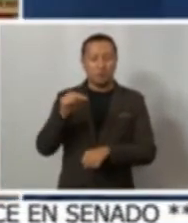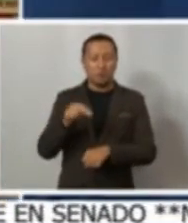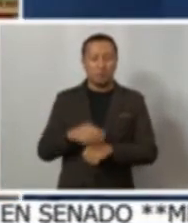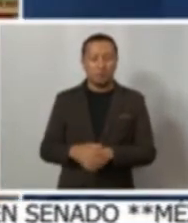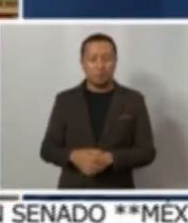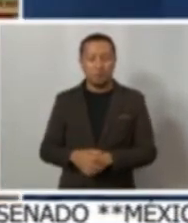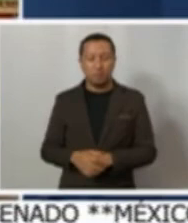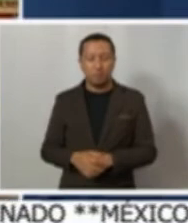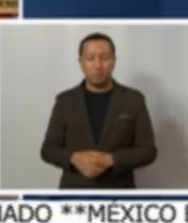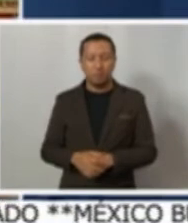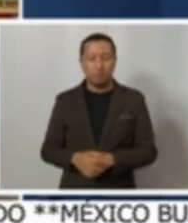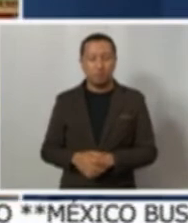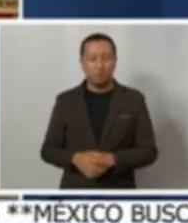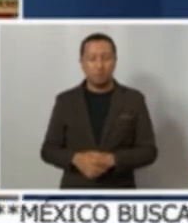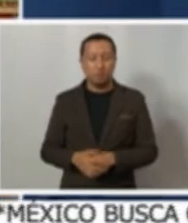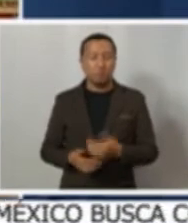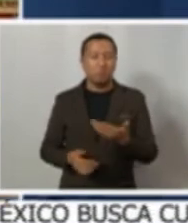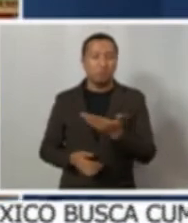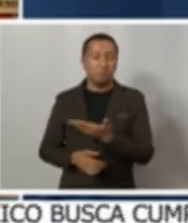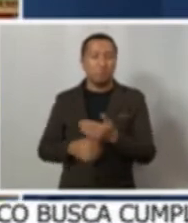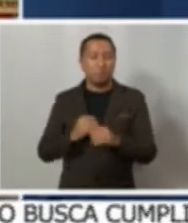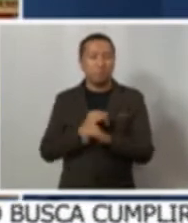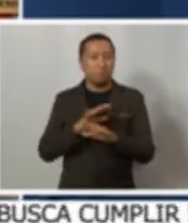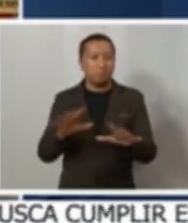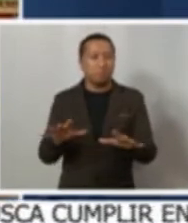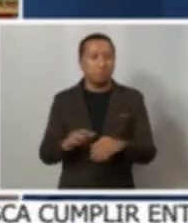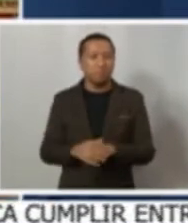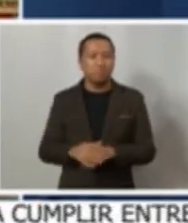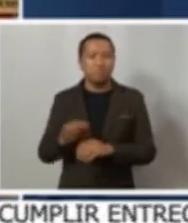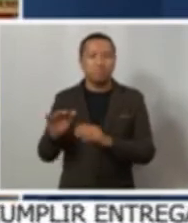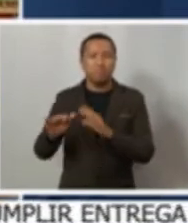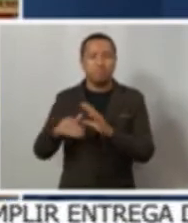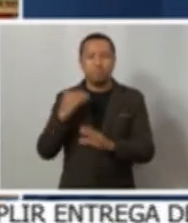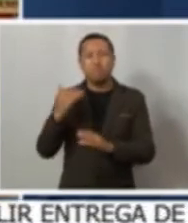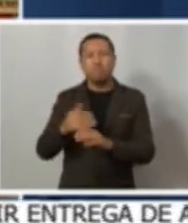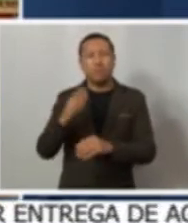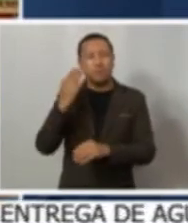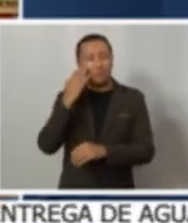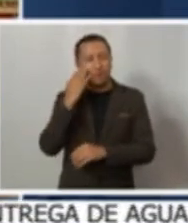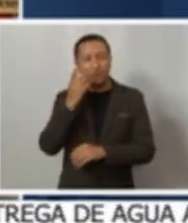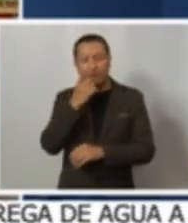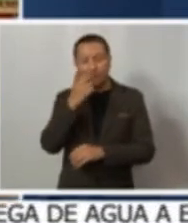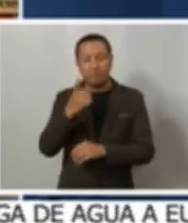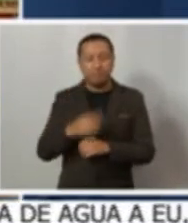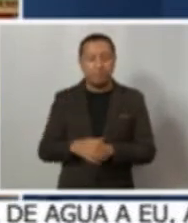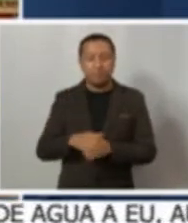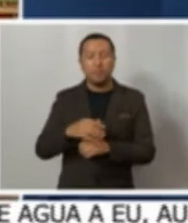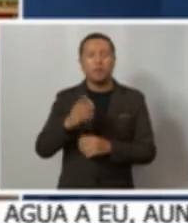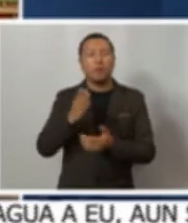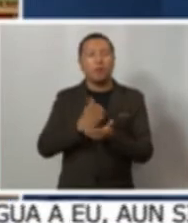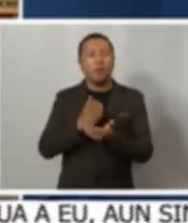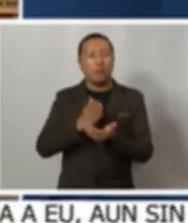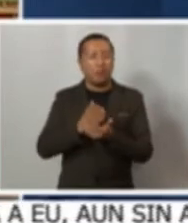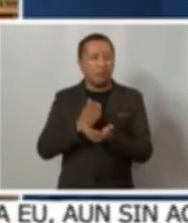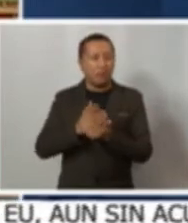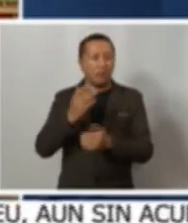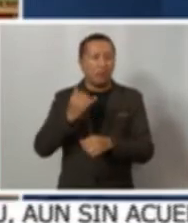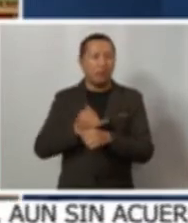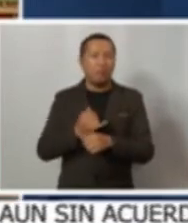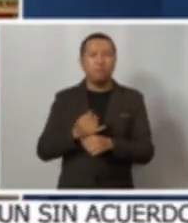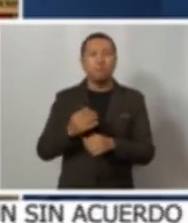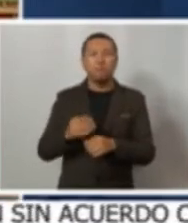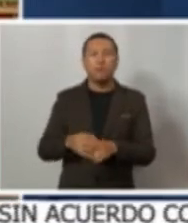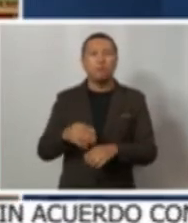el contraste. Esa es una información que, bueno, nos hacen llegar de Facebook, que dice que el dueño de una taquería deja su suerte a